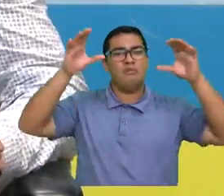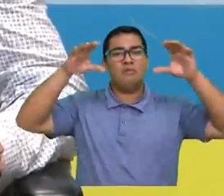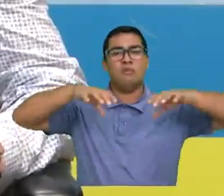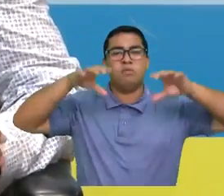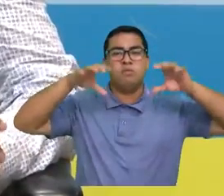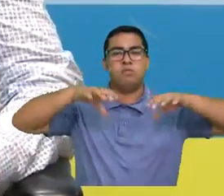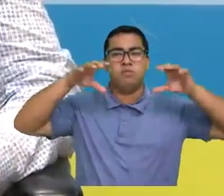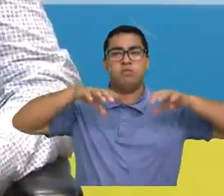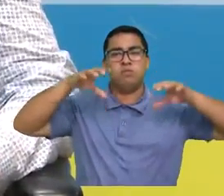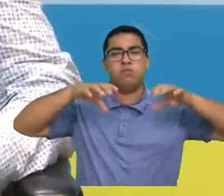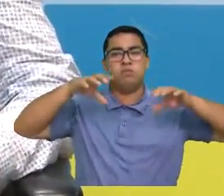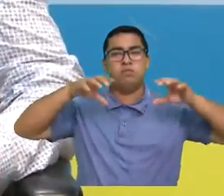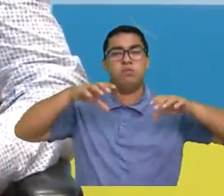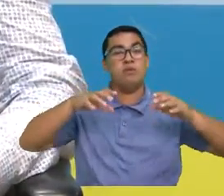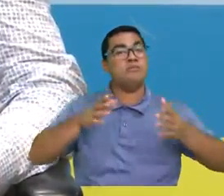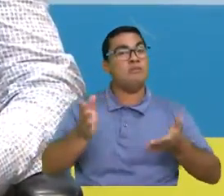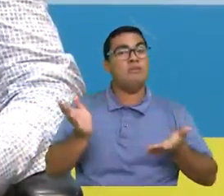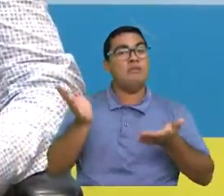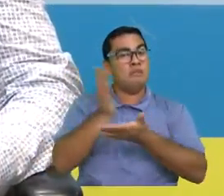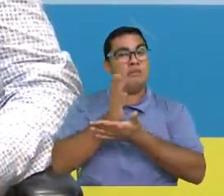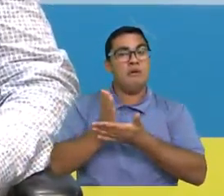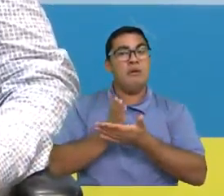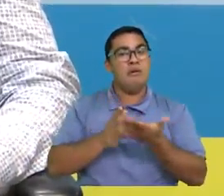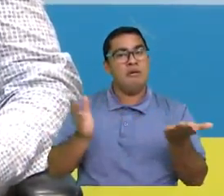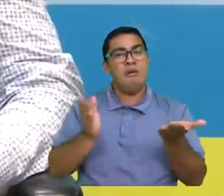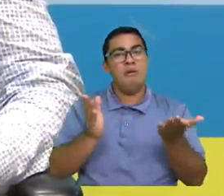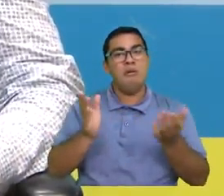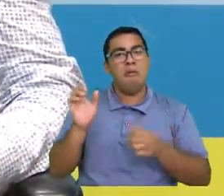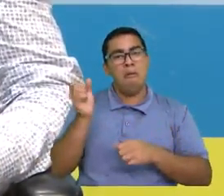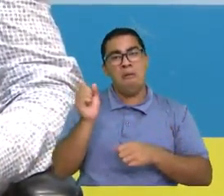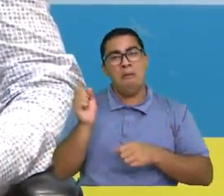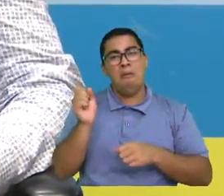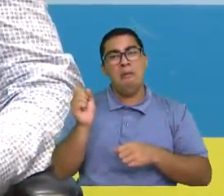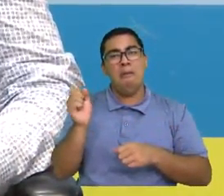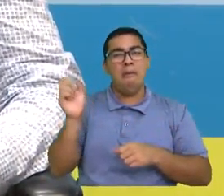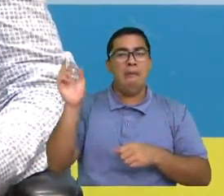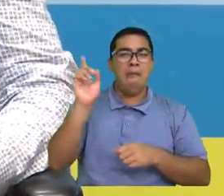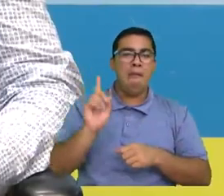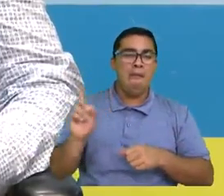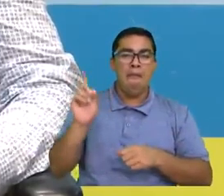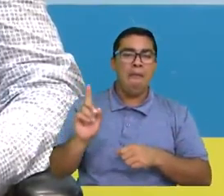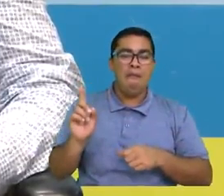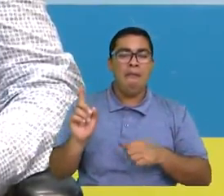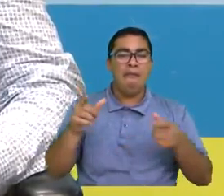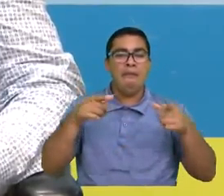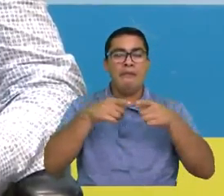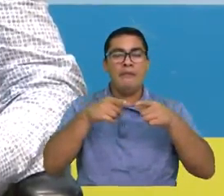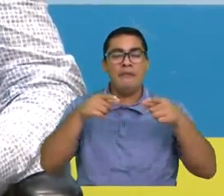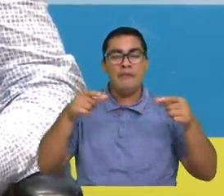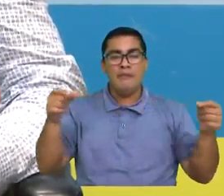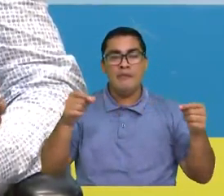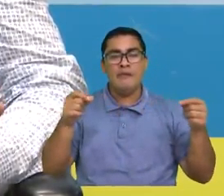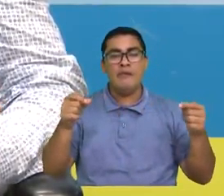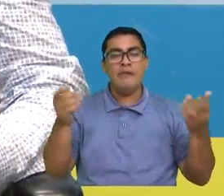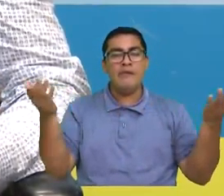del invierno. En algunos lugares cayó el sábado, en otros lugares como Managua cayó el